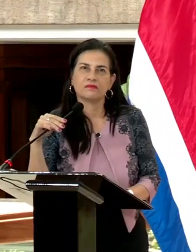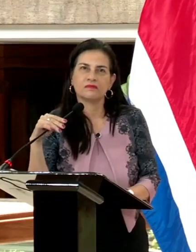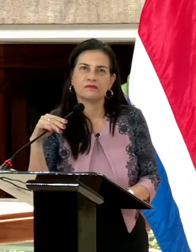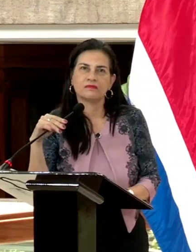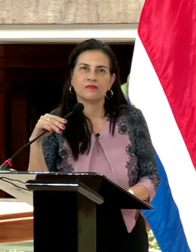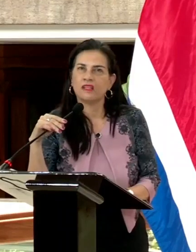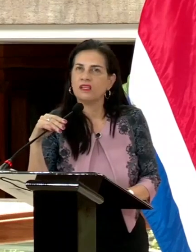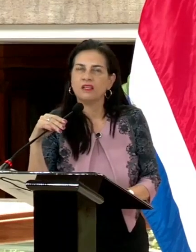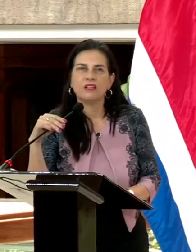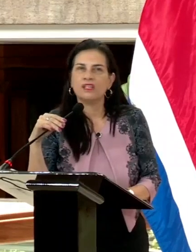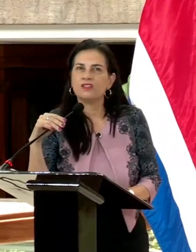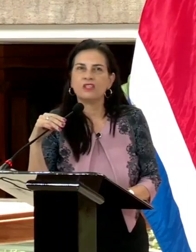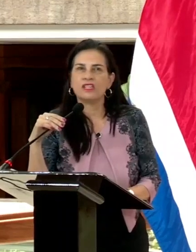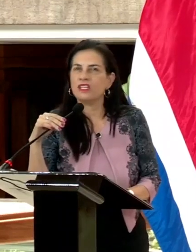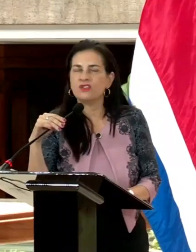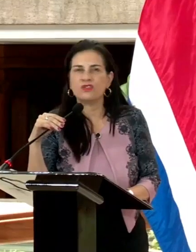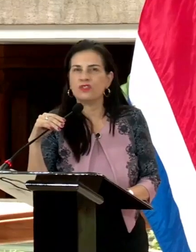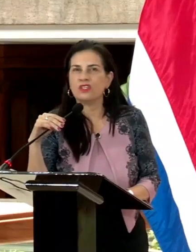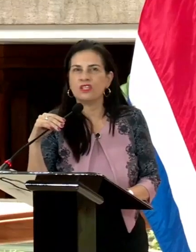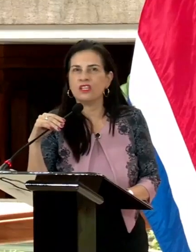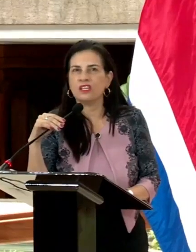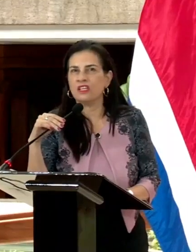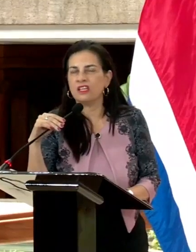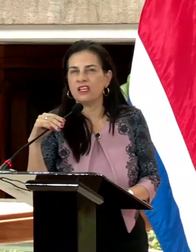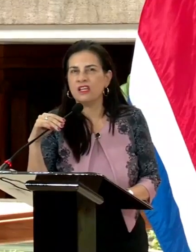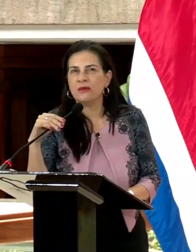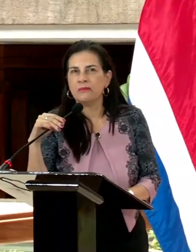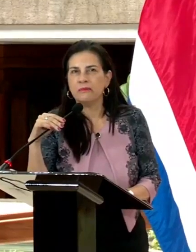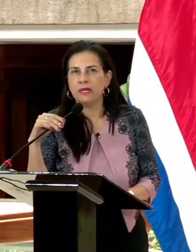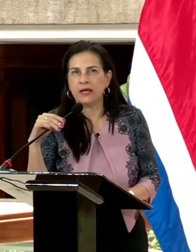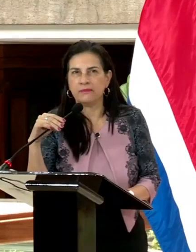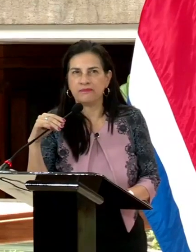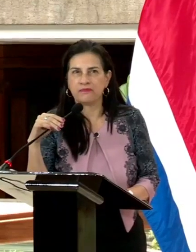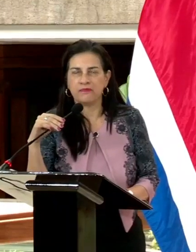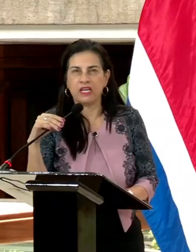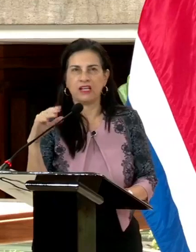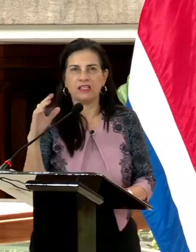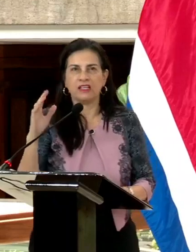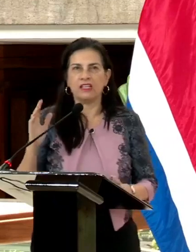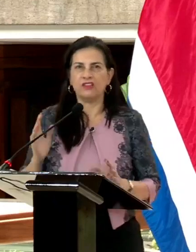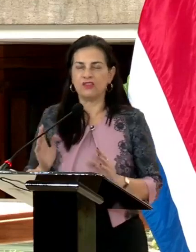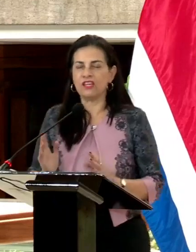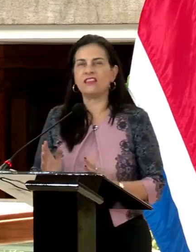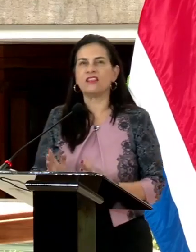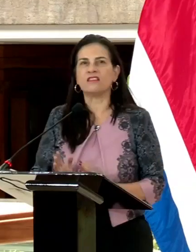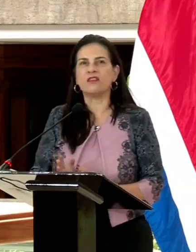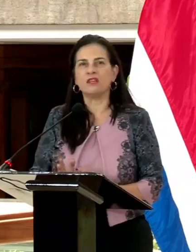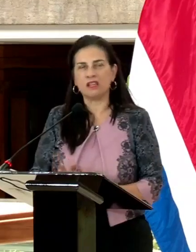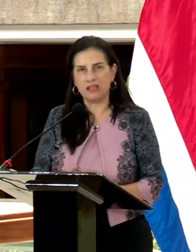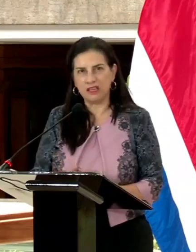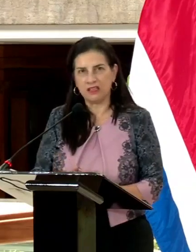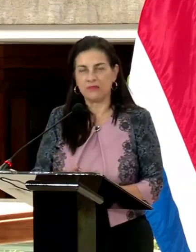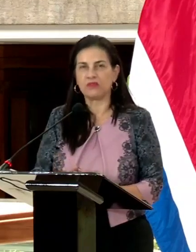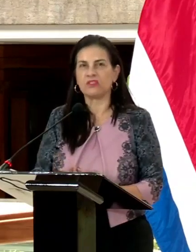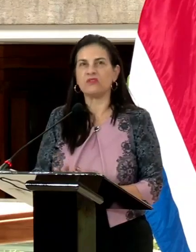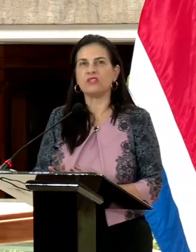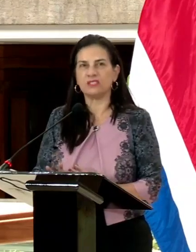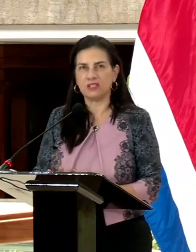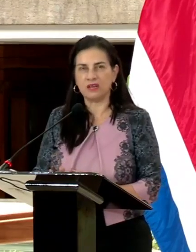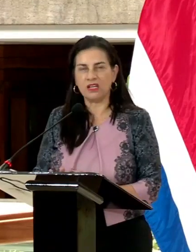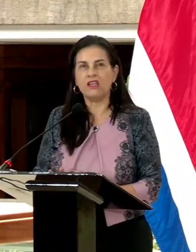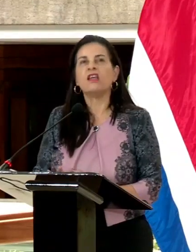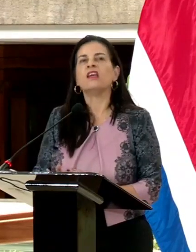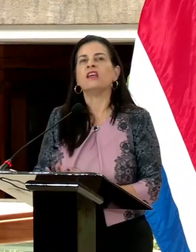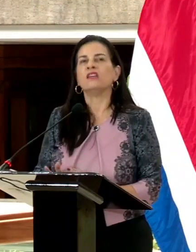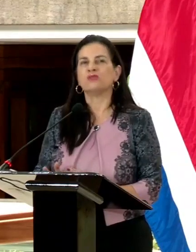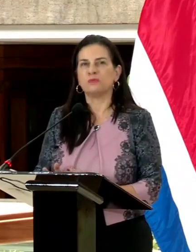más? Reitero la pregunta, ¿cuál es el plan B que ha manejado la caja si veían venir esta reacción de parte del TEC? No se ha atrasado en nada el proceso que